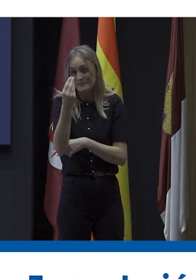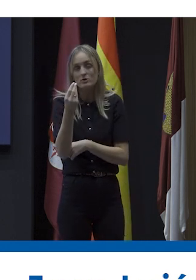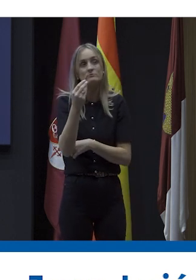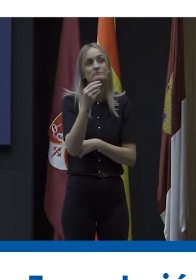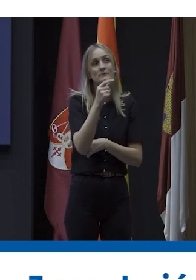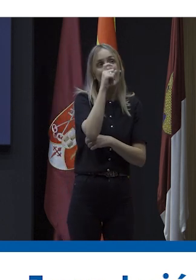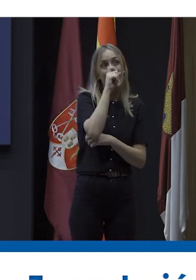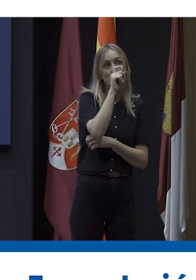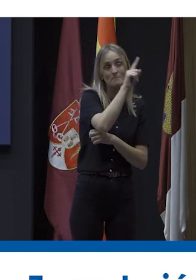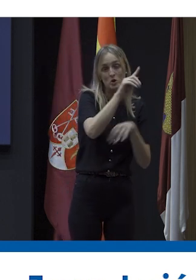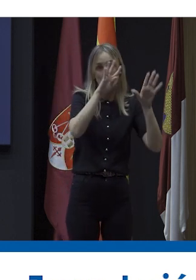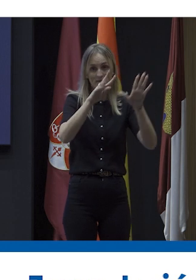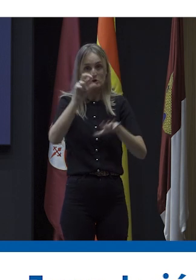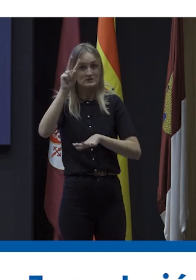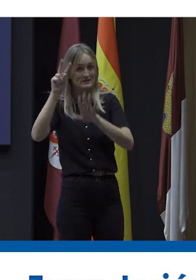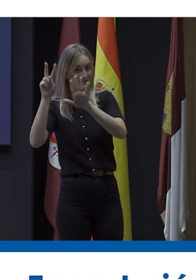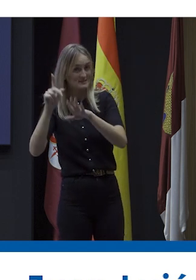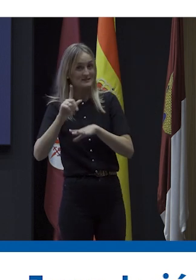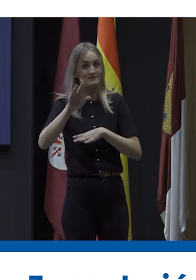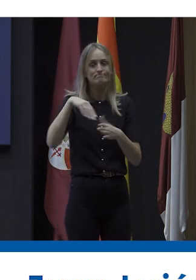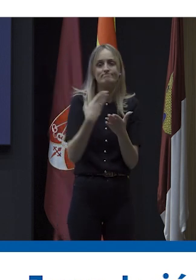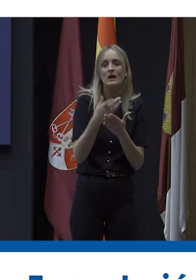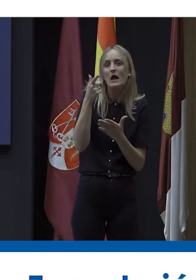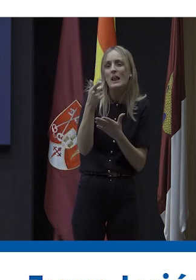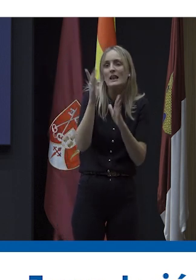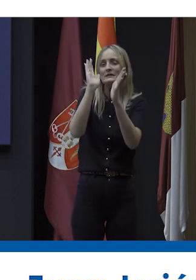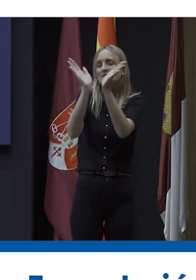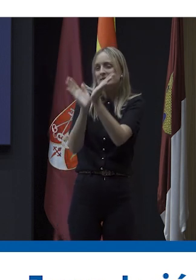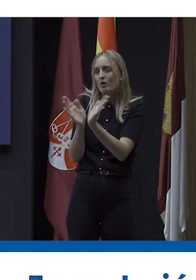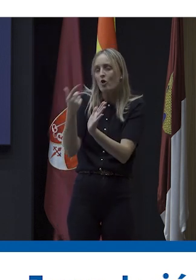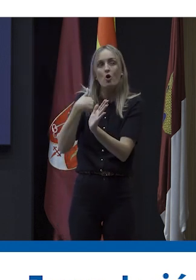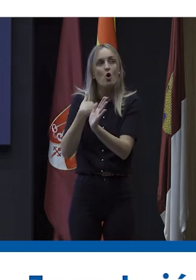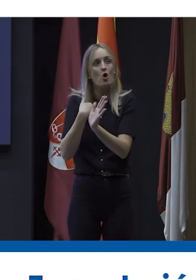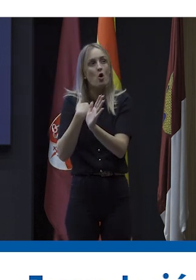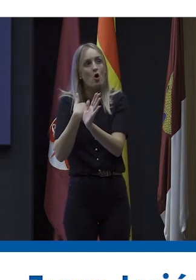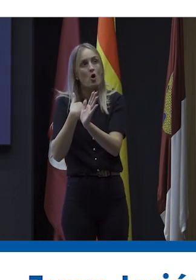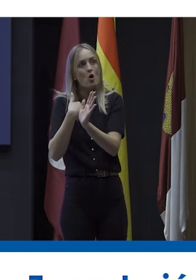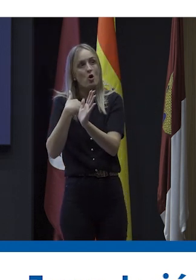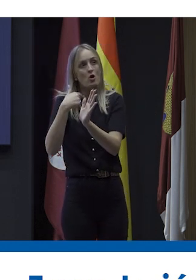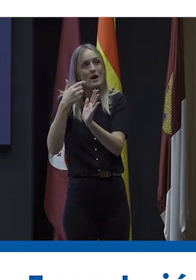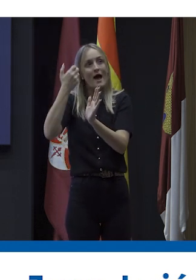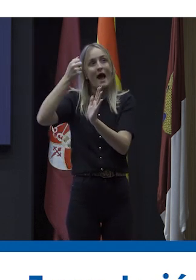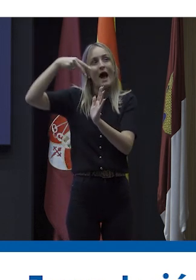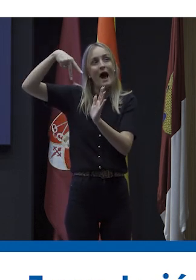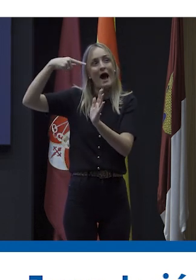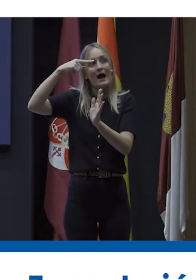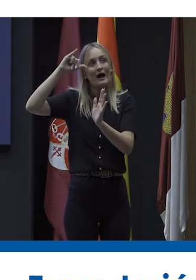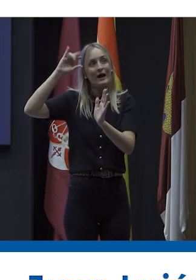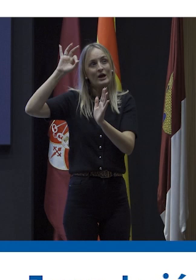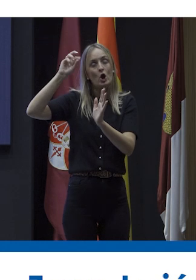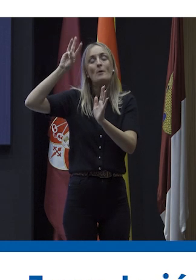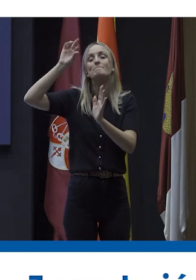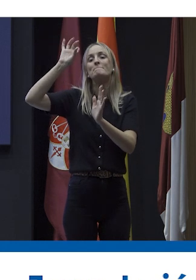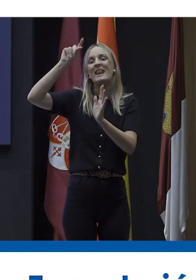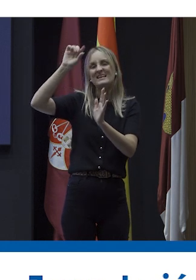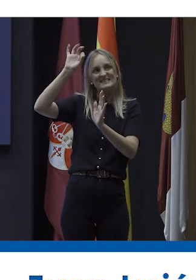hace un primer caso tratado con angioplasta coronaria, que es esta técnica de introducir el catéter con el baloncito,